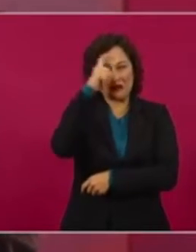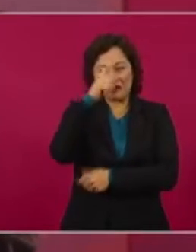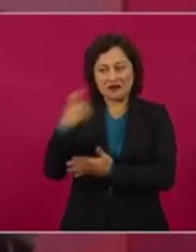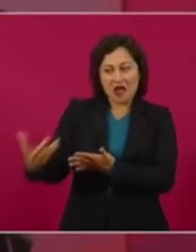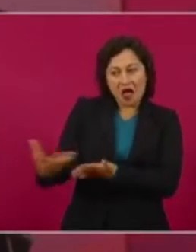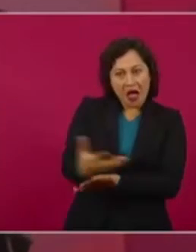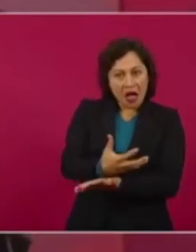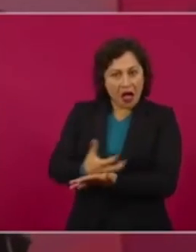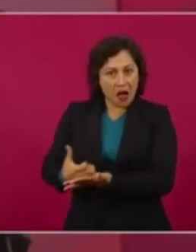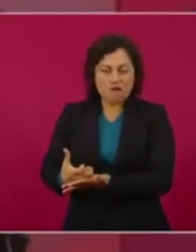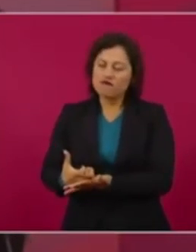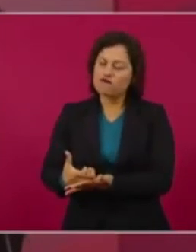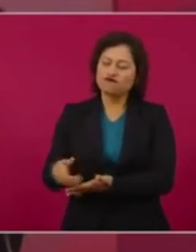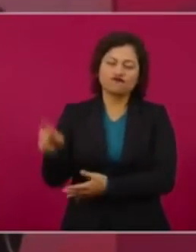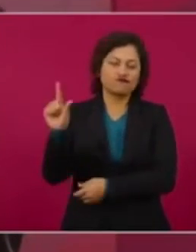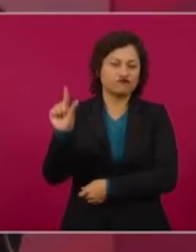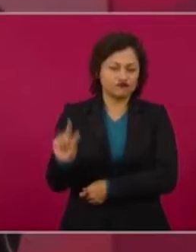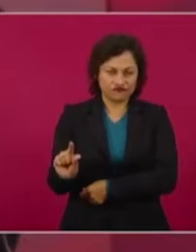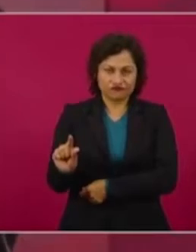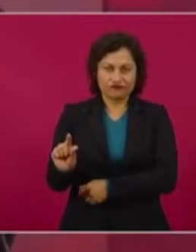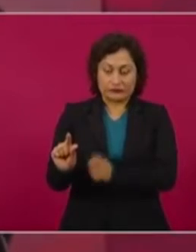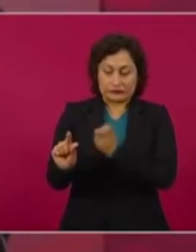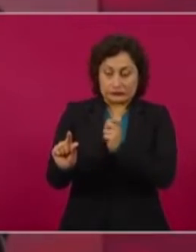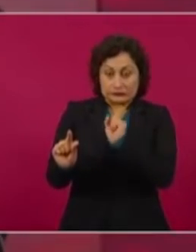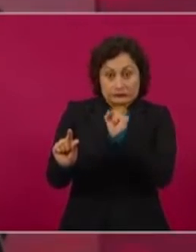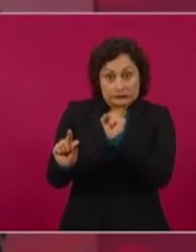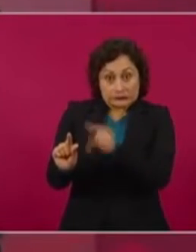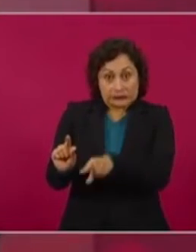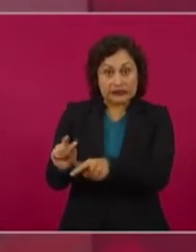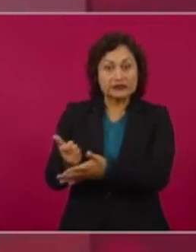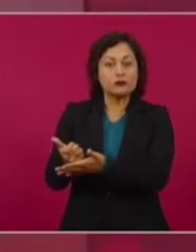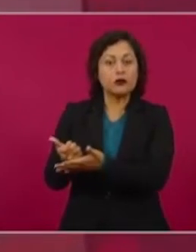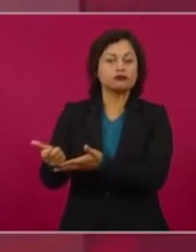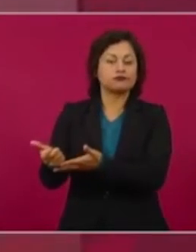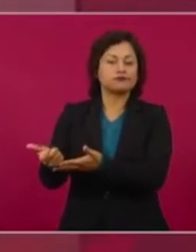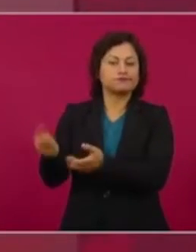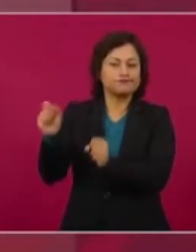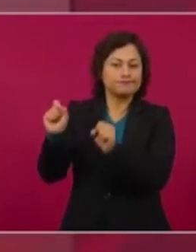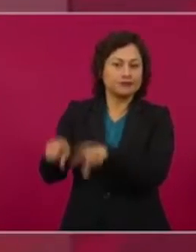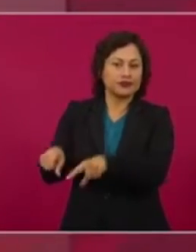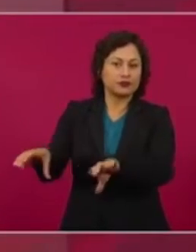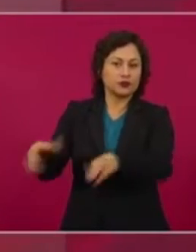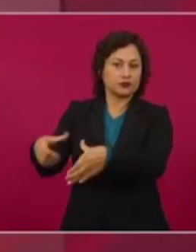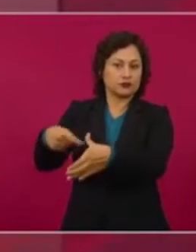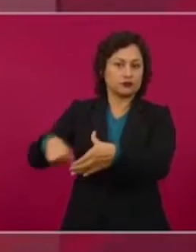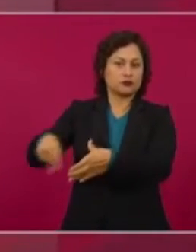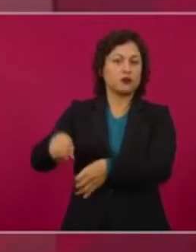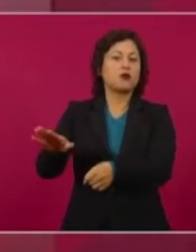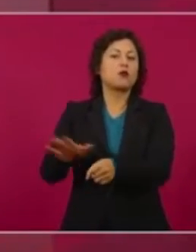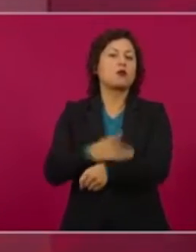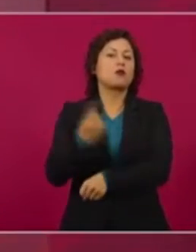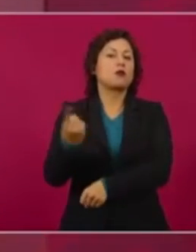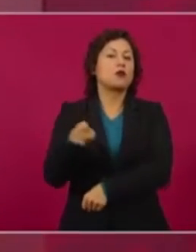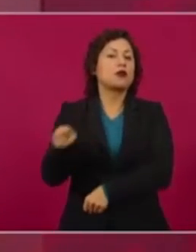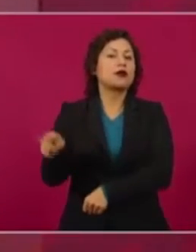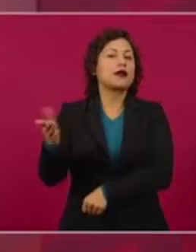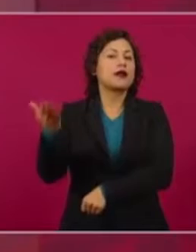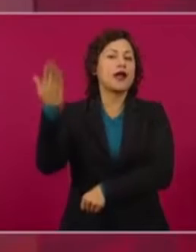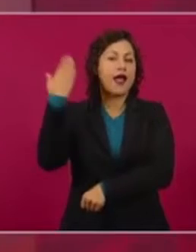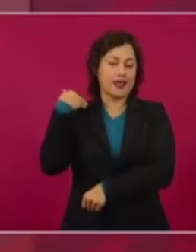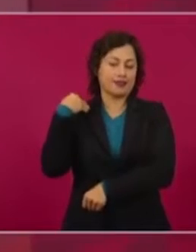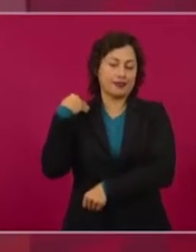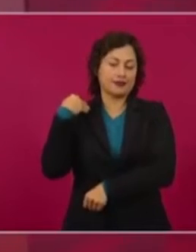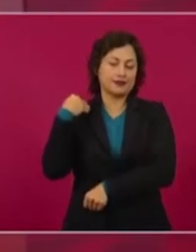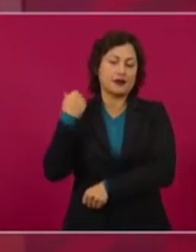Las utilidades se reinvertían porque la administración estaba a cargo de Shell.